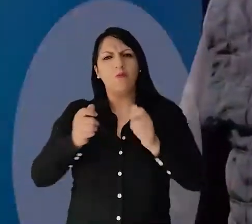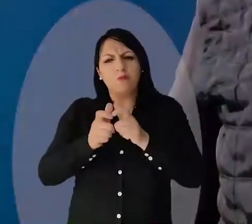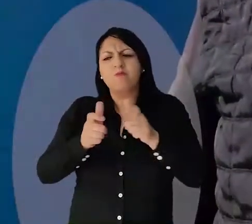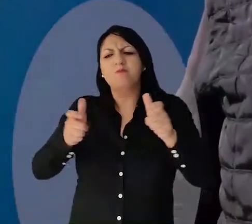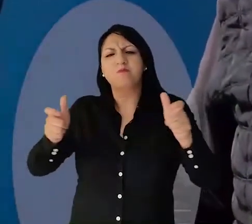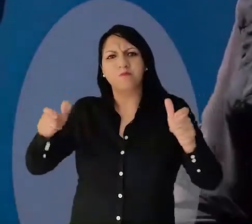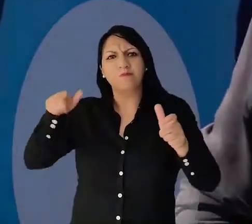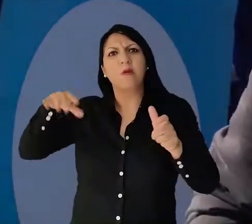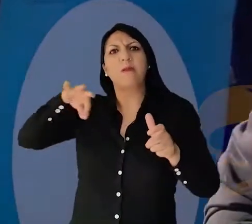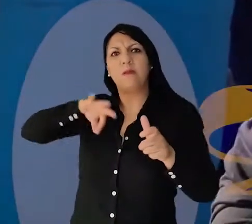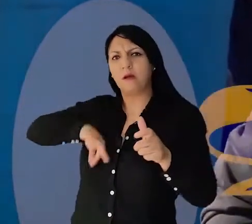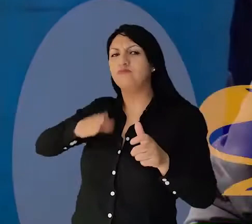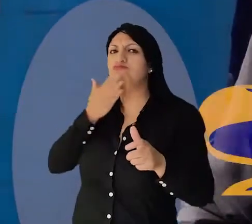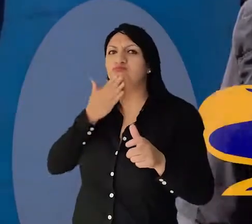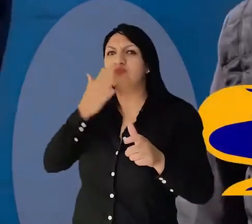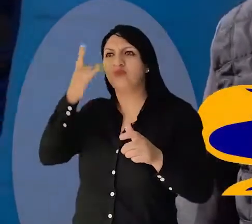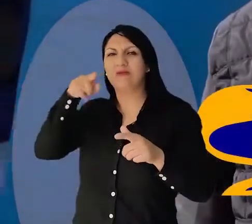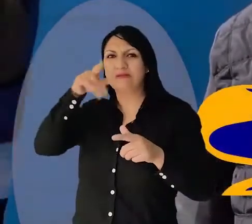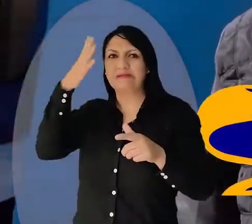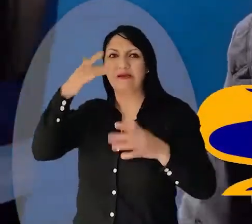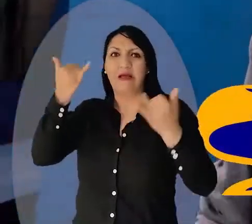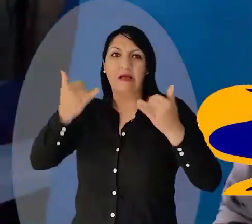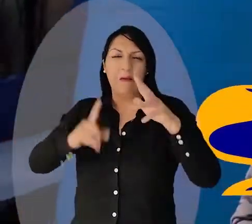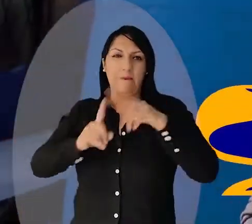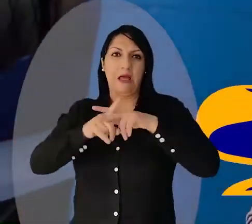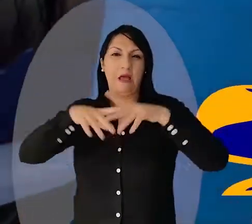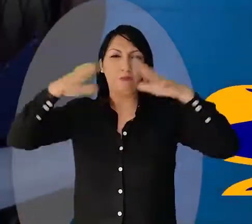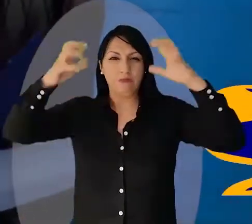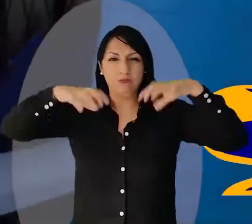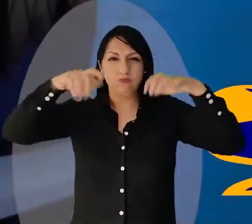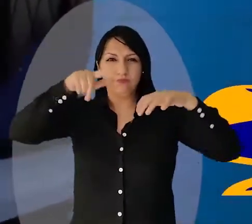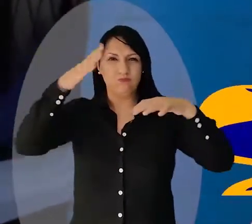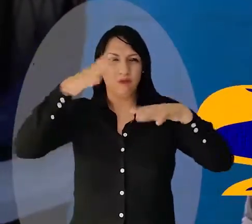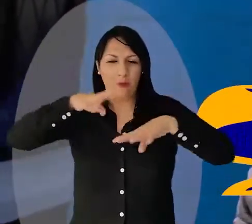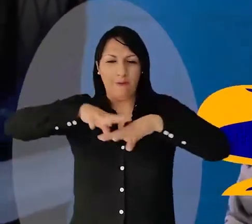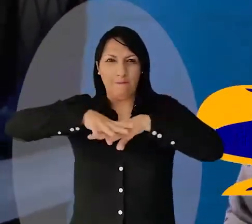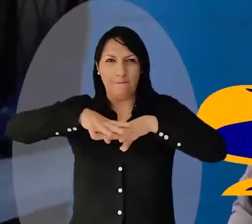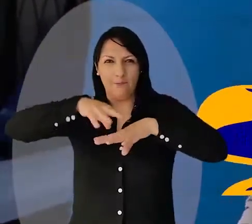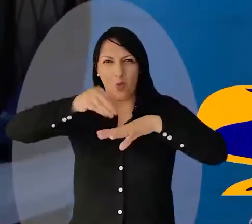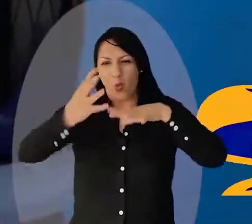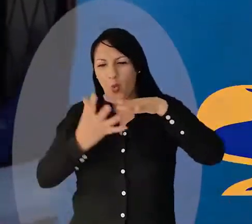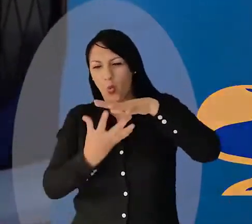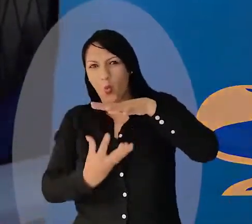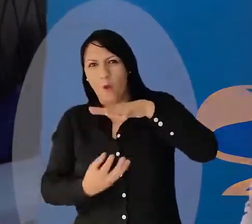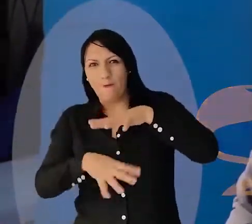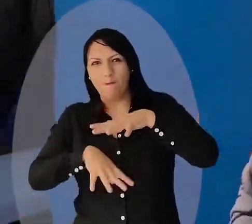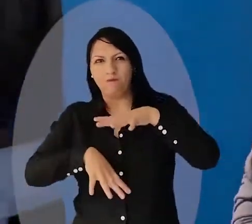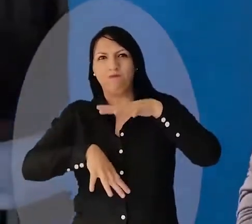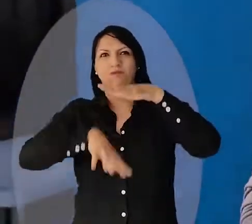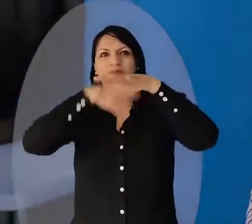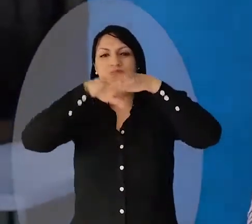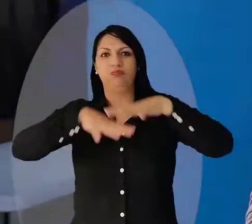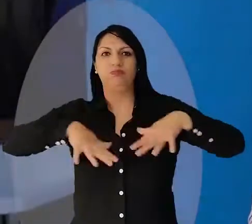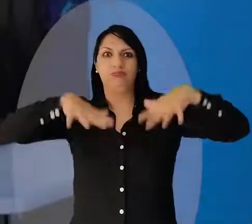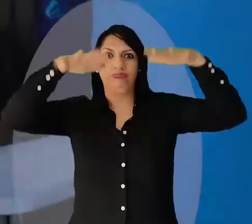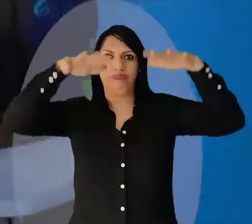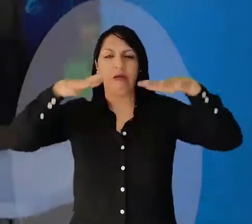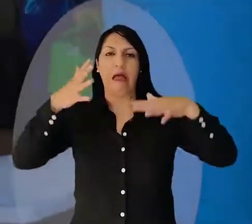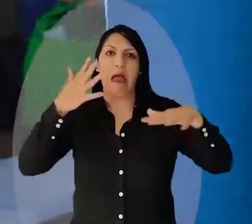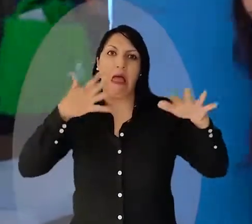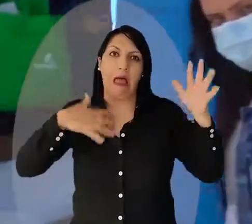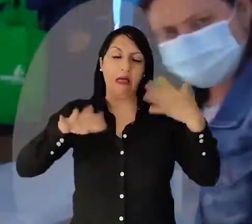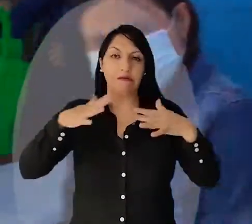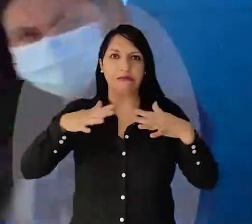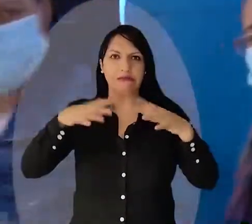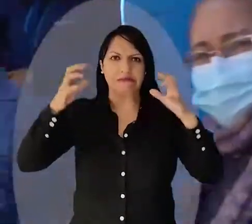Son barrios que se benefician porque en lluvias los barrios saben, los alcantarillados saben colapsar